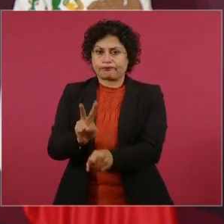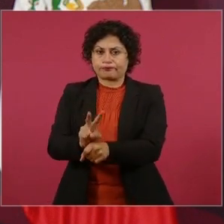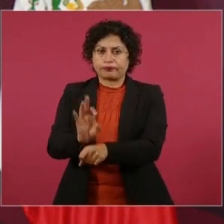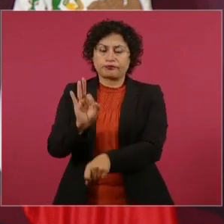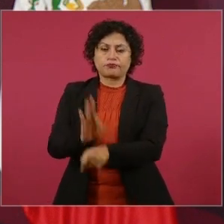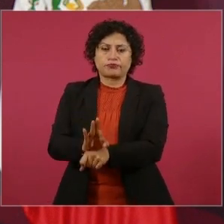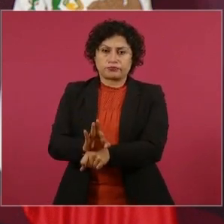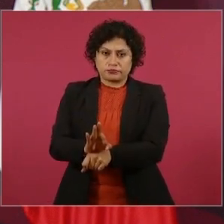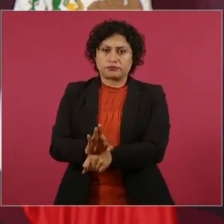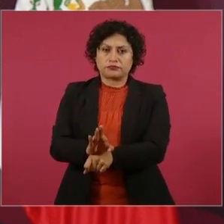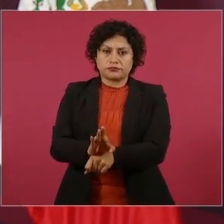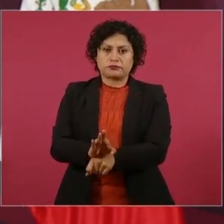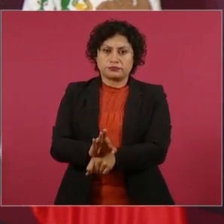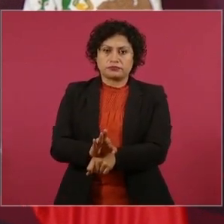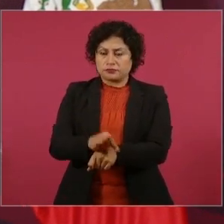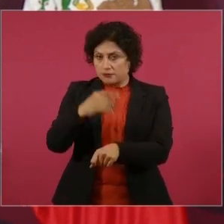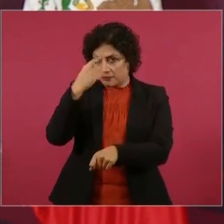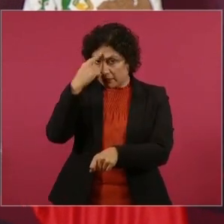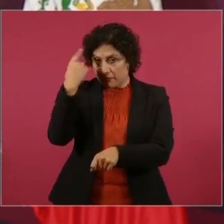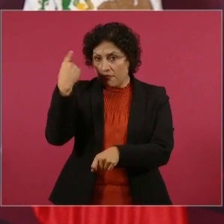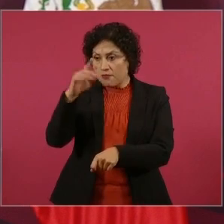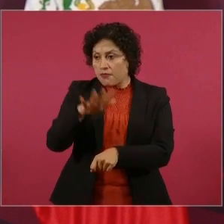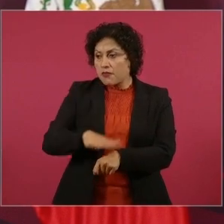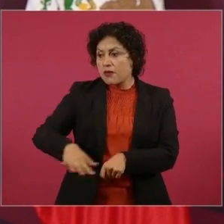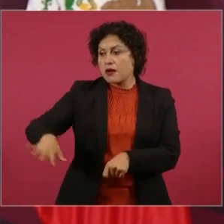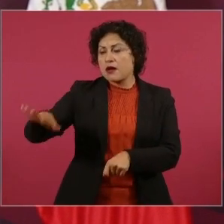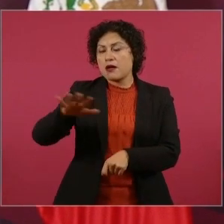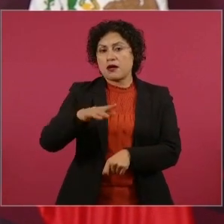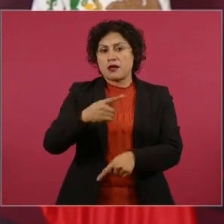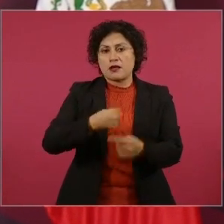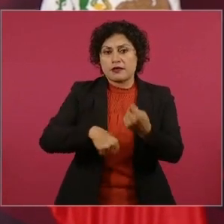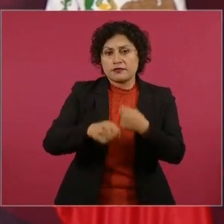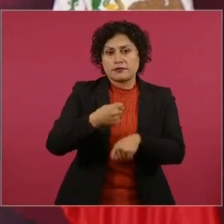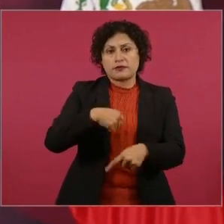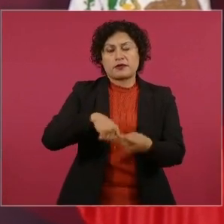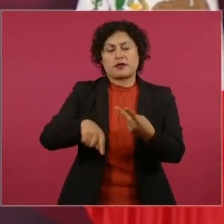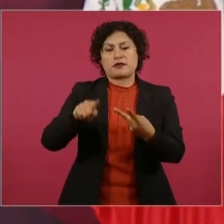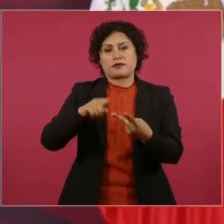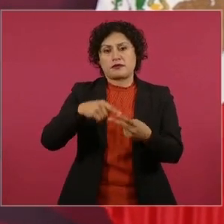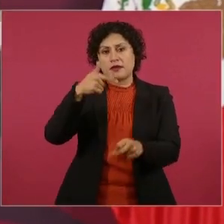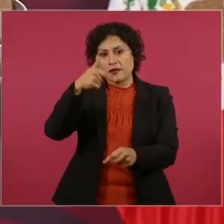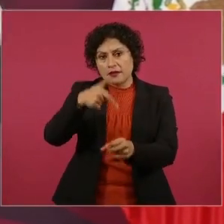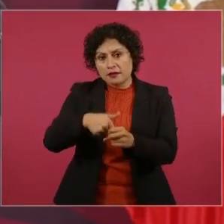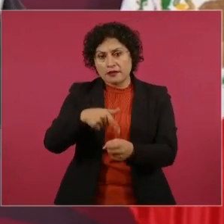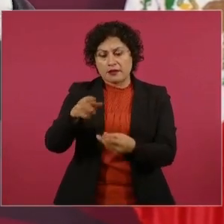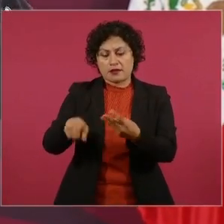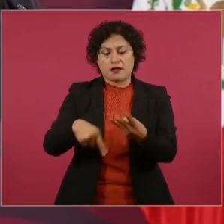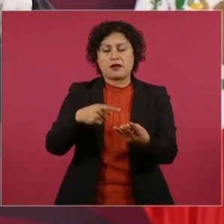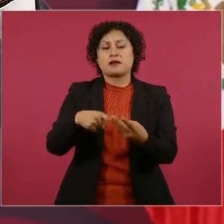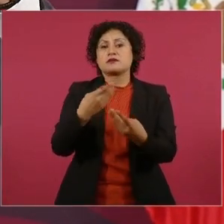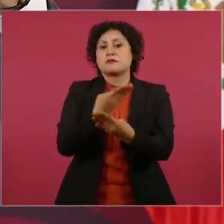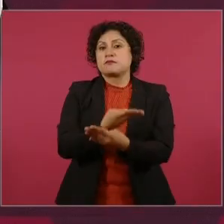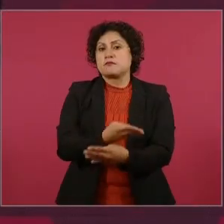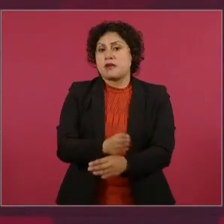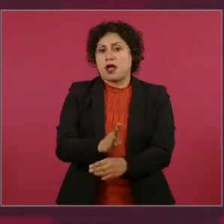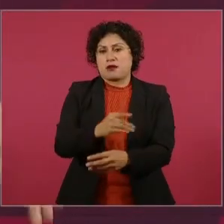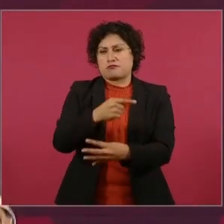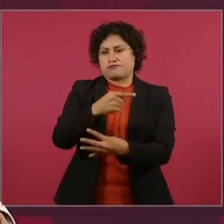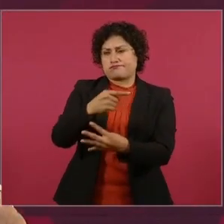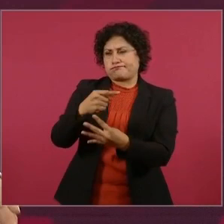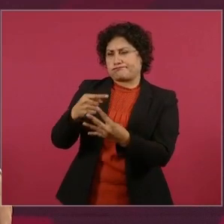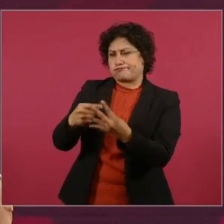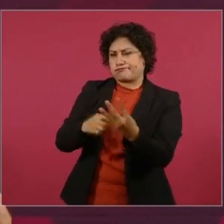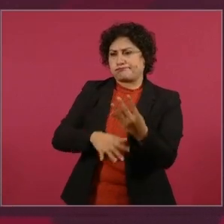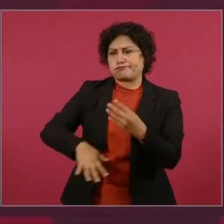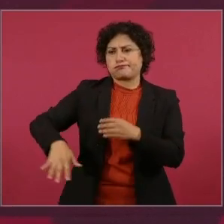los negocios las tiendas las gasolinerías los bancos todo que regrese a la normalidad